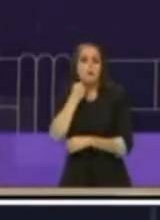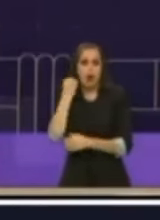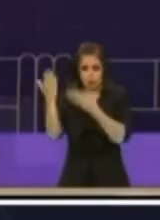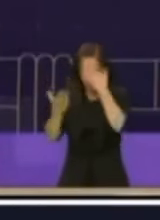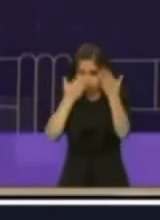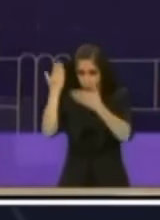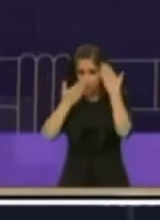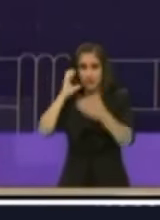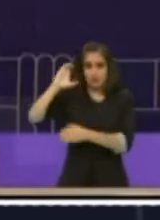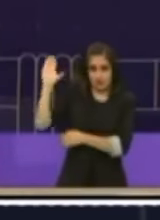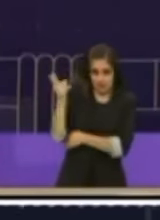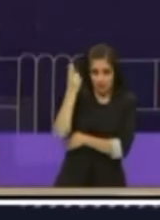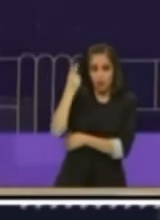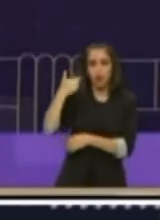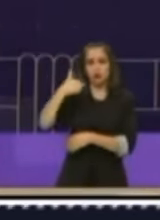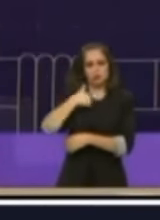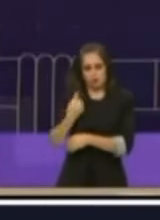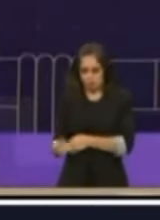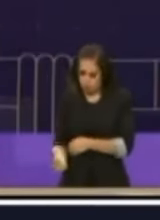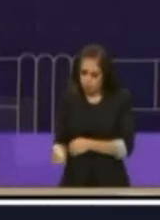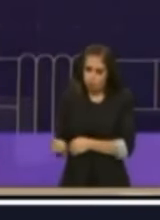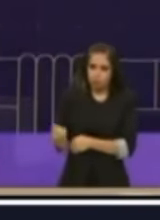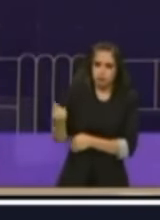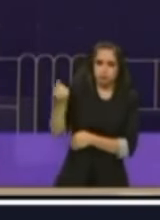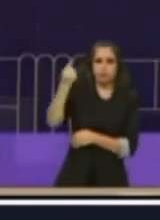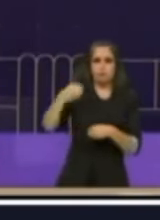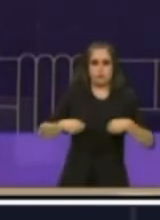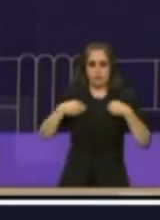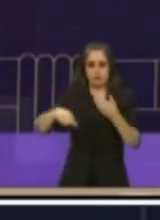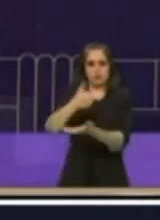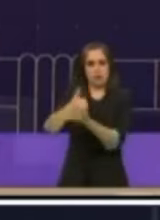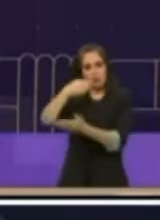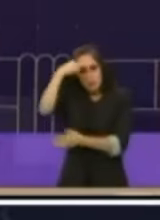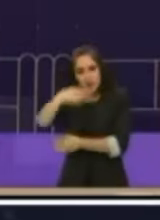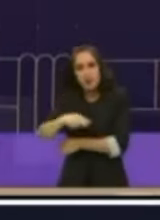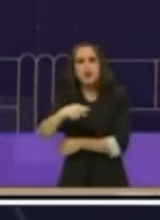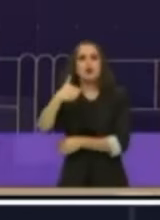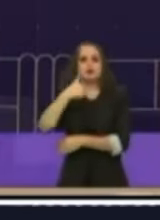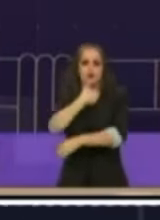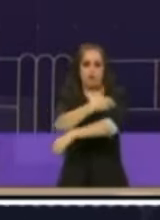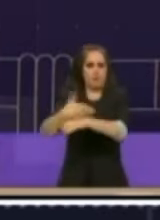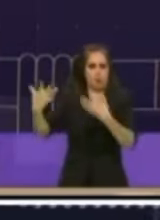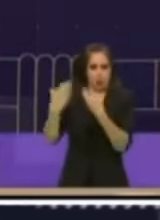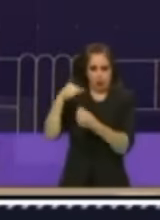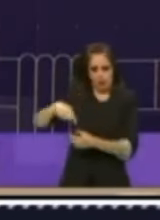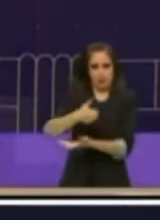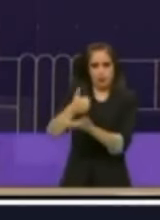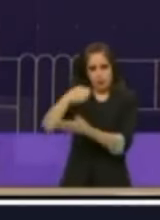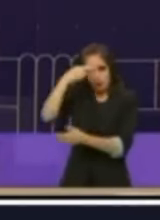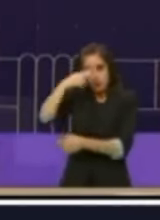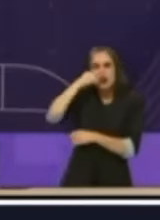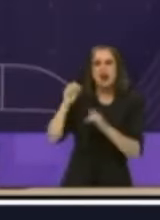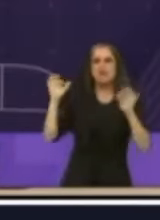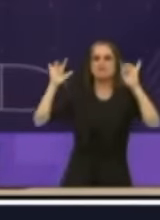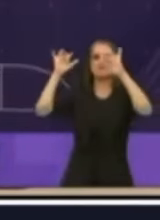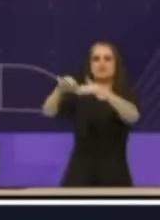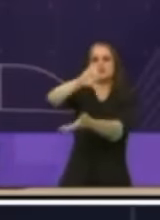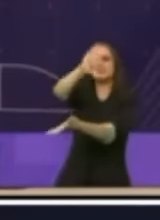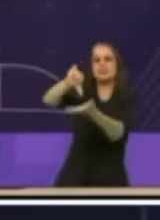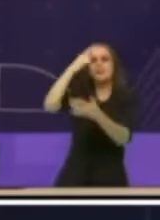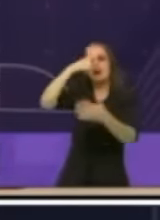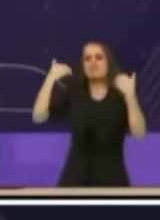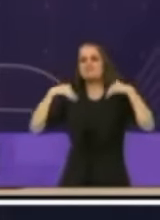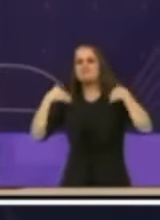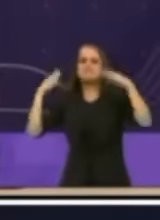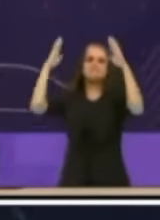papeles. Correcto. Yo creo que sabe, los dos, también Clara Brugada, sabe perfectamente de lo que hablan.